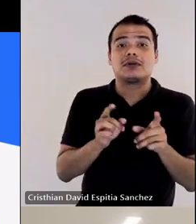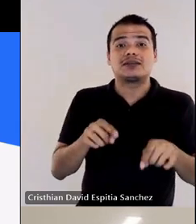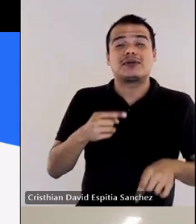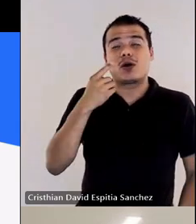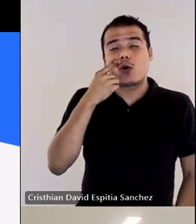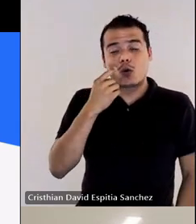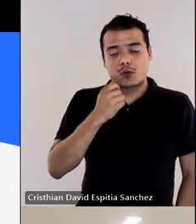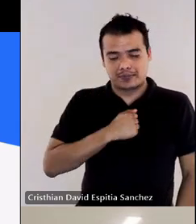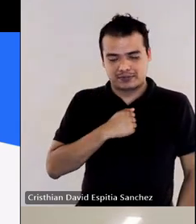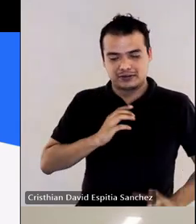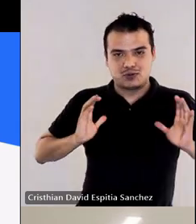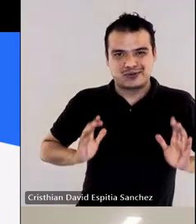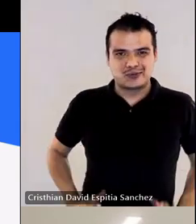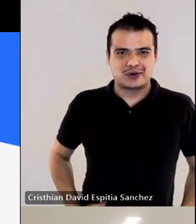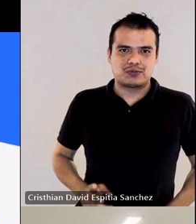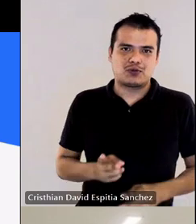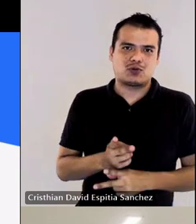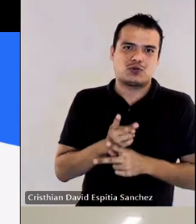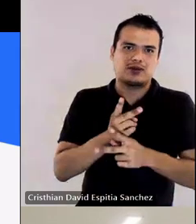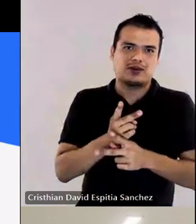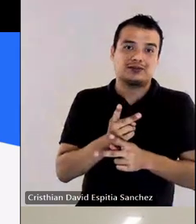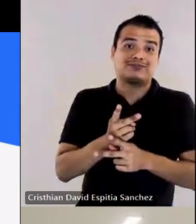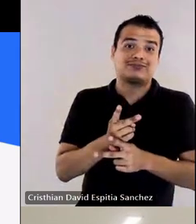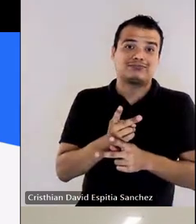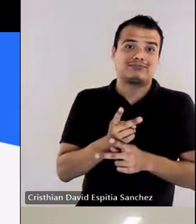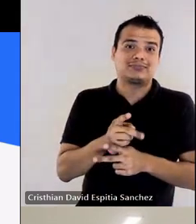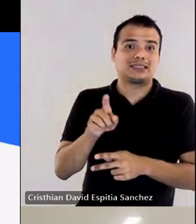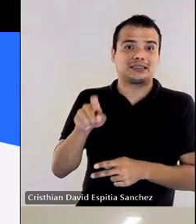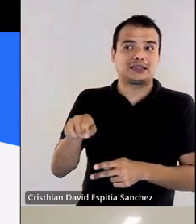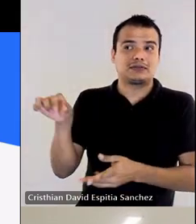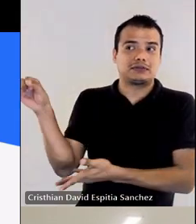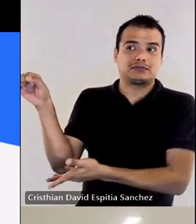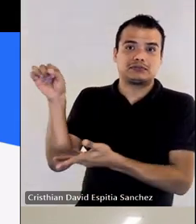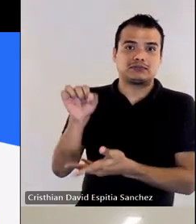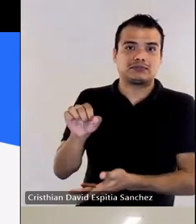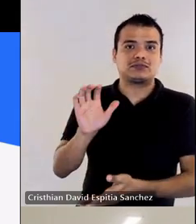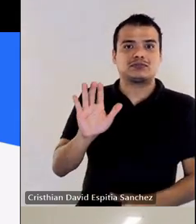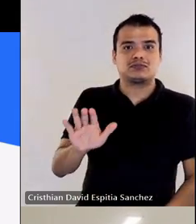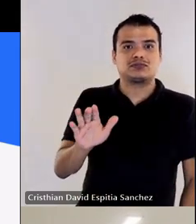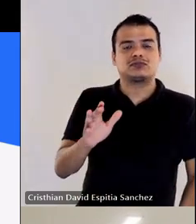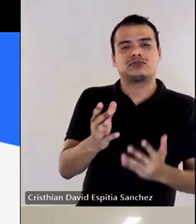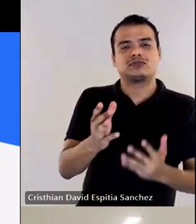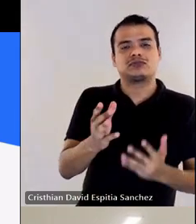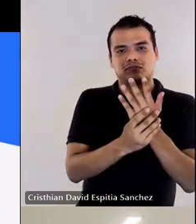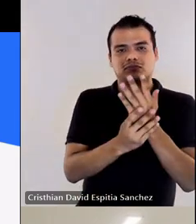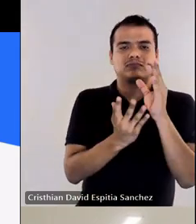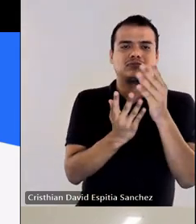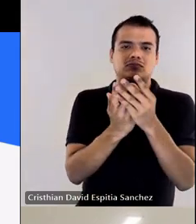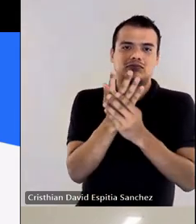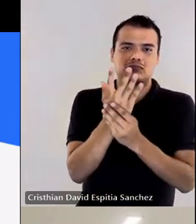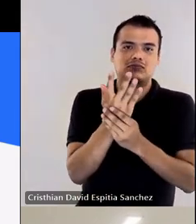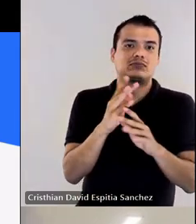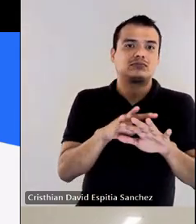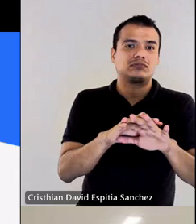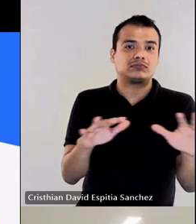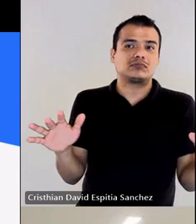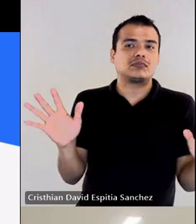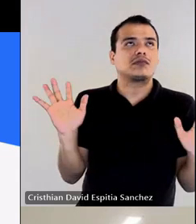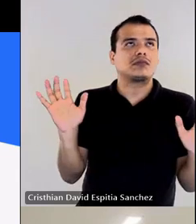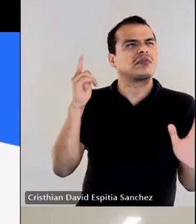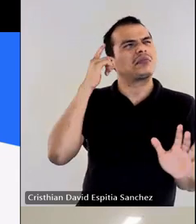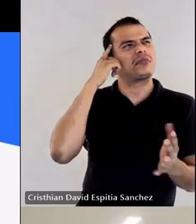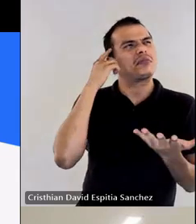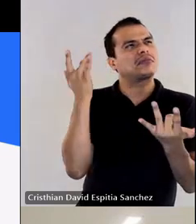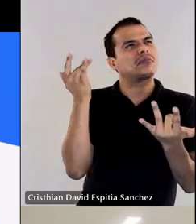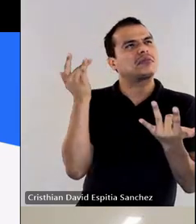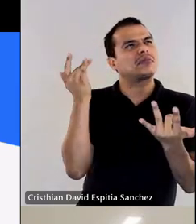que mi personal brigadista siempre mantenga en sus bolsillos listos unos guantes y no esperar hasta que me traigan el botiquín para poderlos